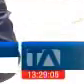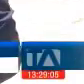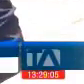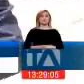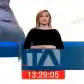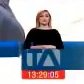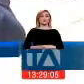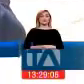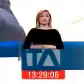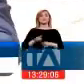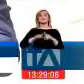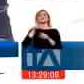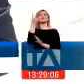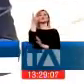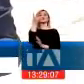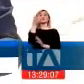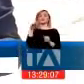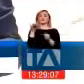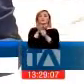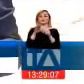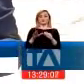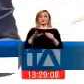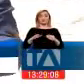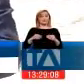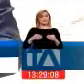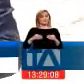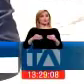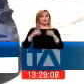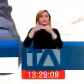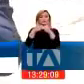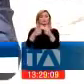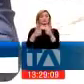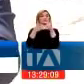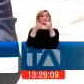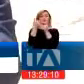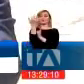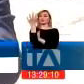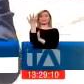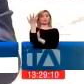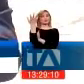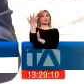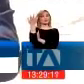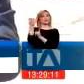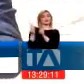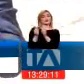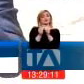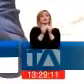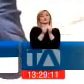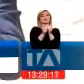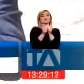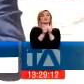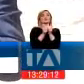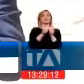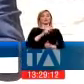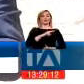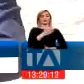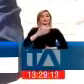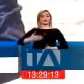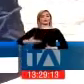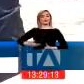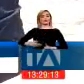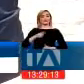Hasta este mediodía se completó la aceptación de las candidaturas de 15 binomios presidenciales y un candidato a